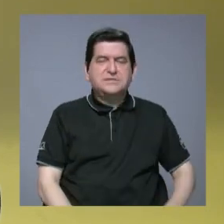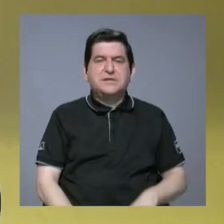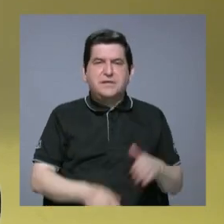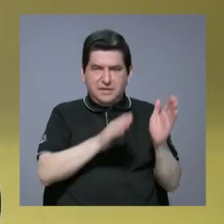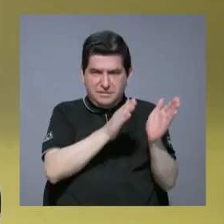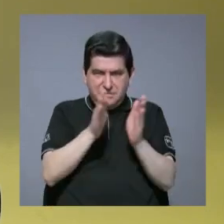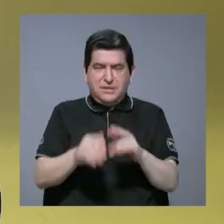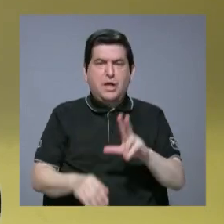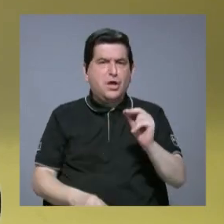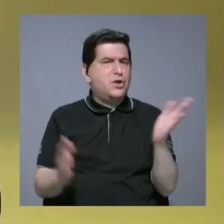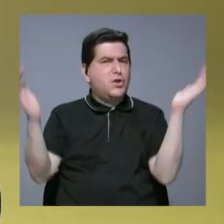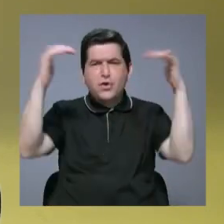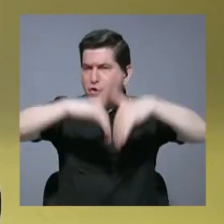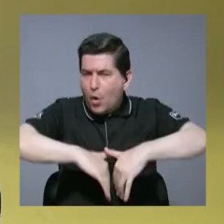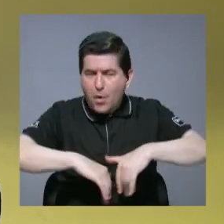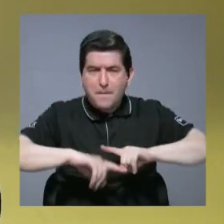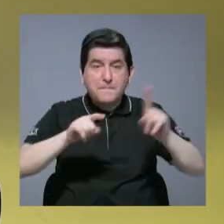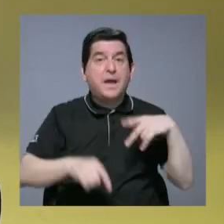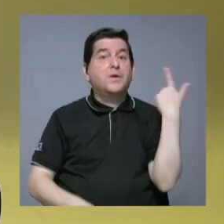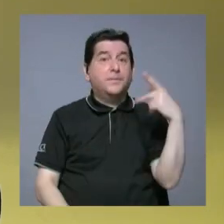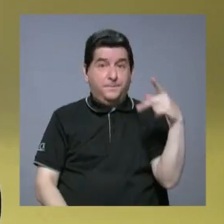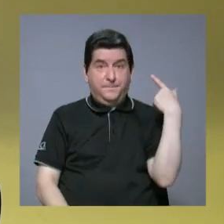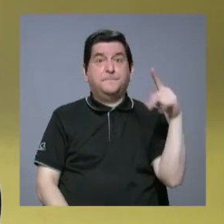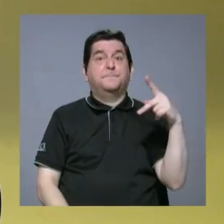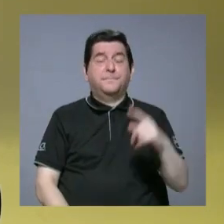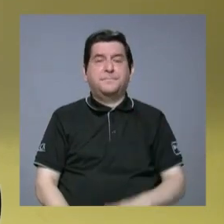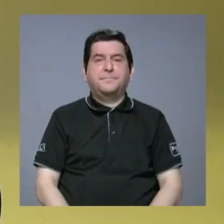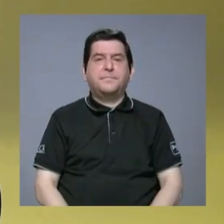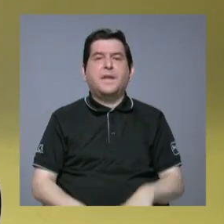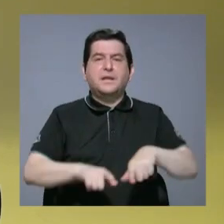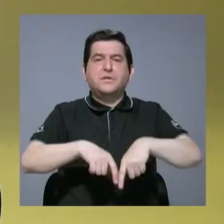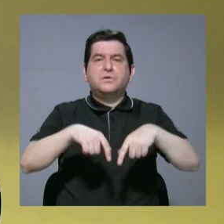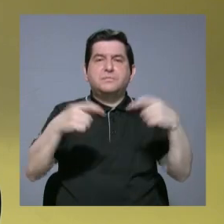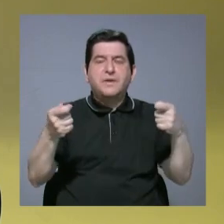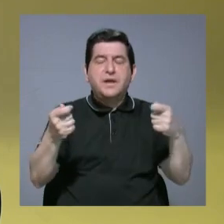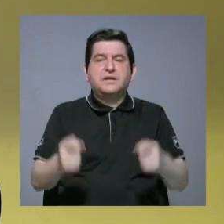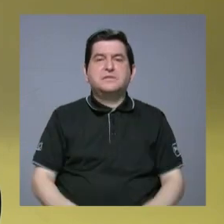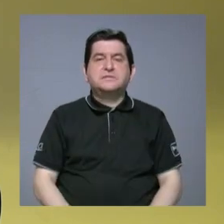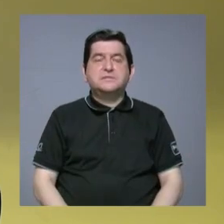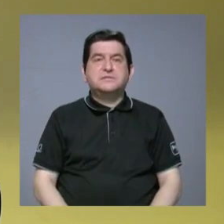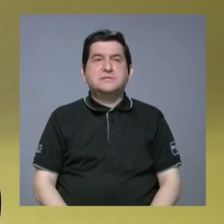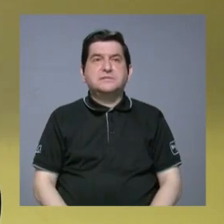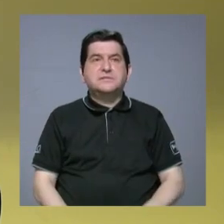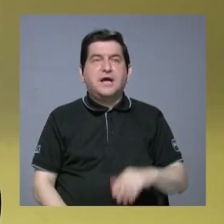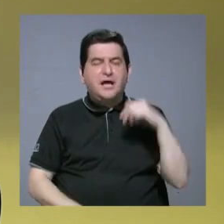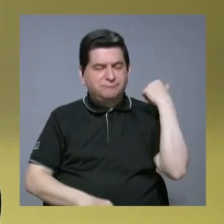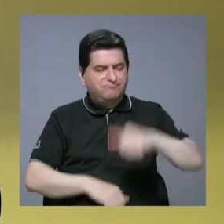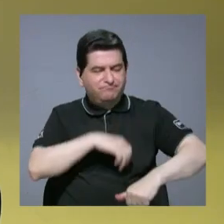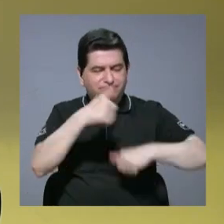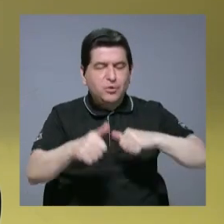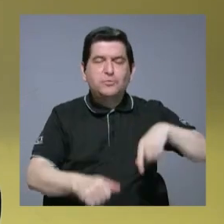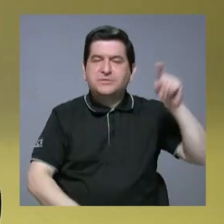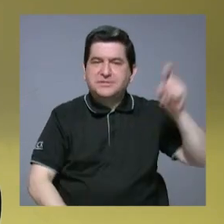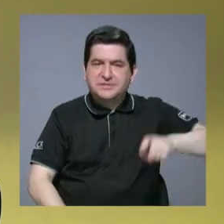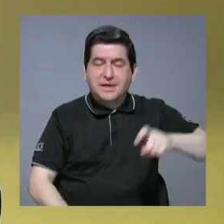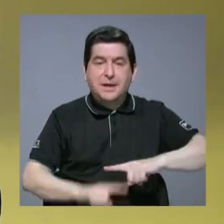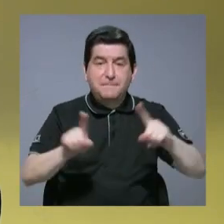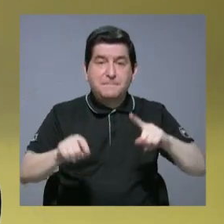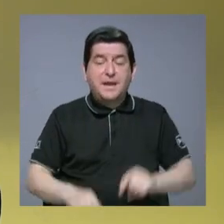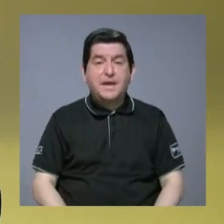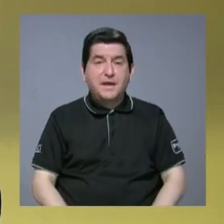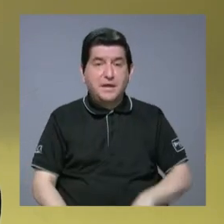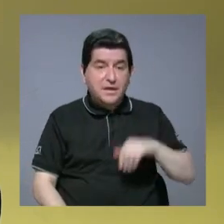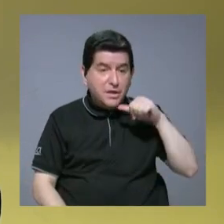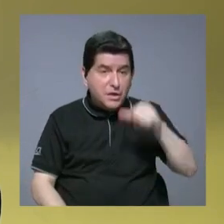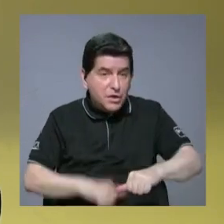fuera a colapsar, pero sí estaba en un gran riesgo. Entonces la prensa se tiene que volver en gran medida combativa. Pero es un combate que hay